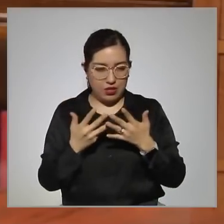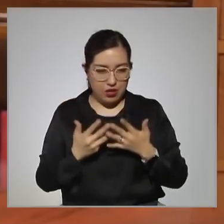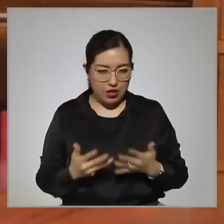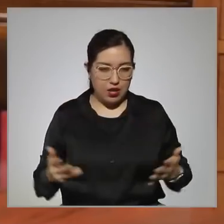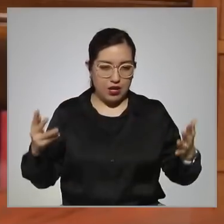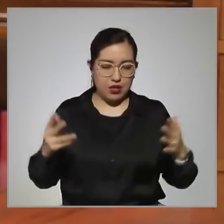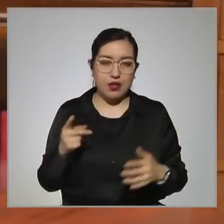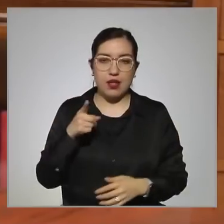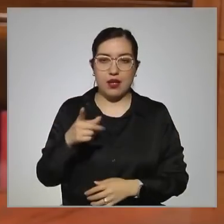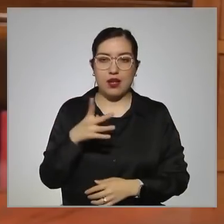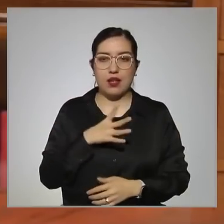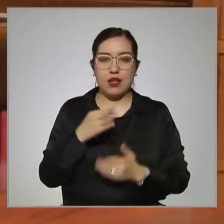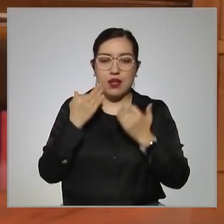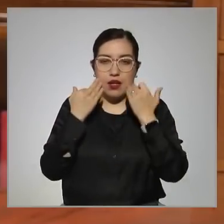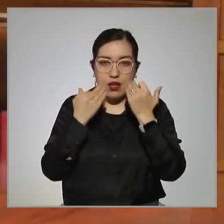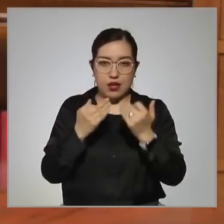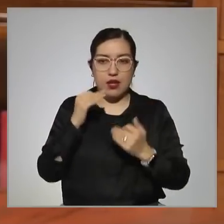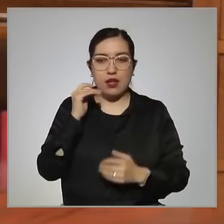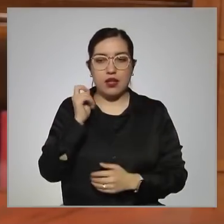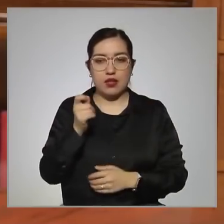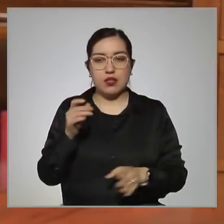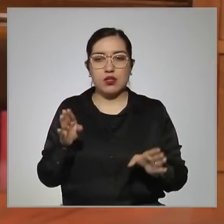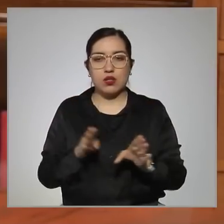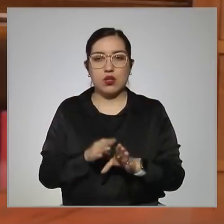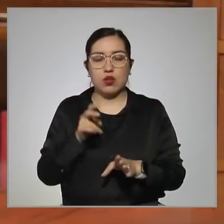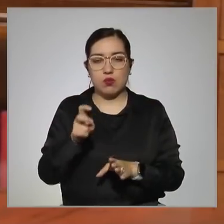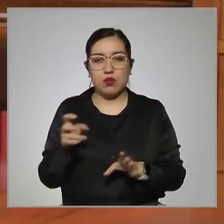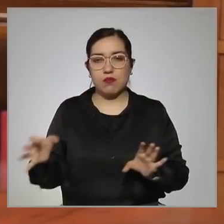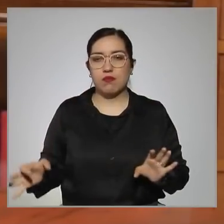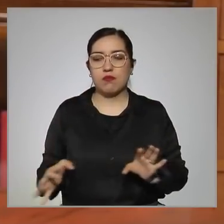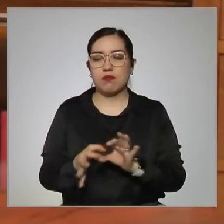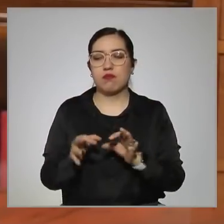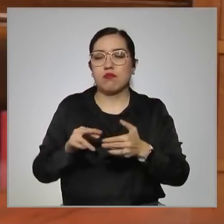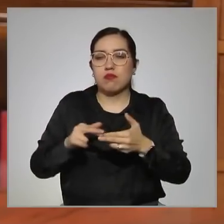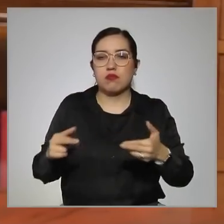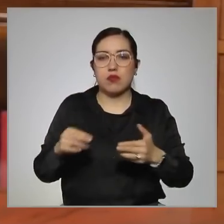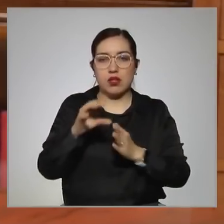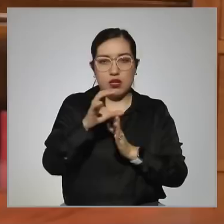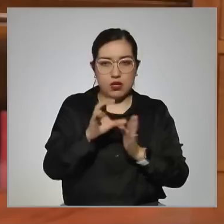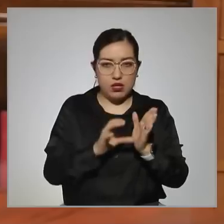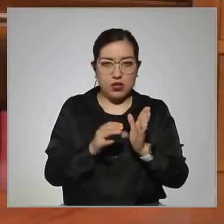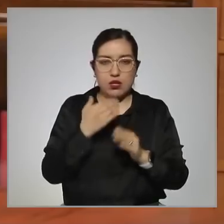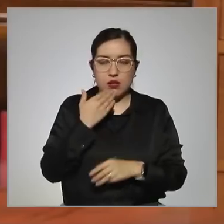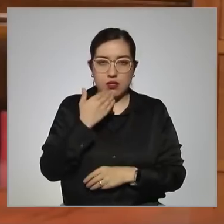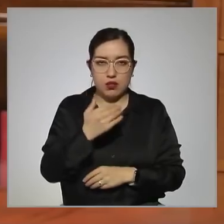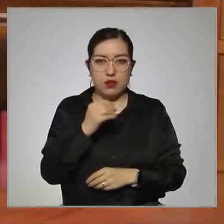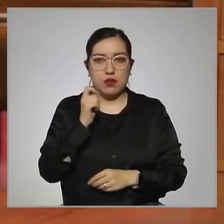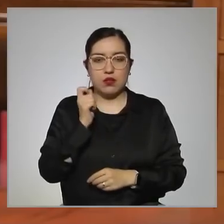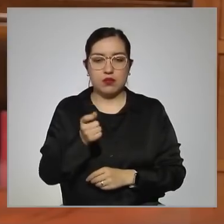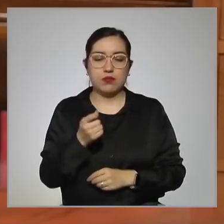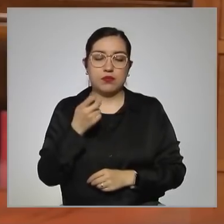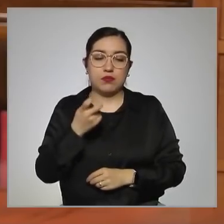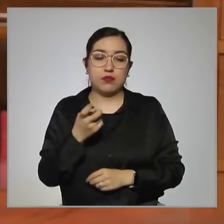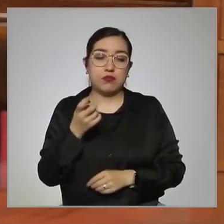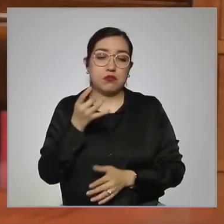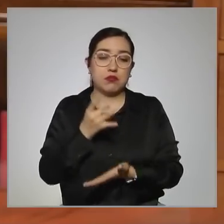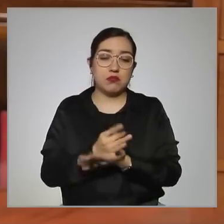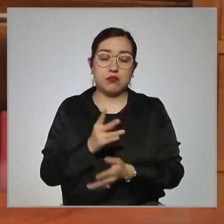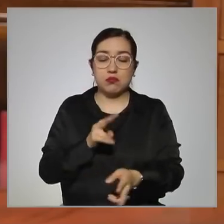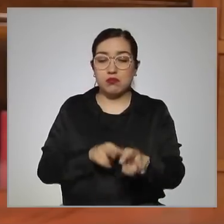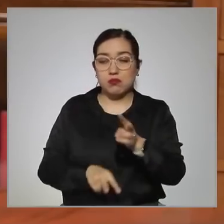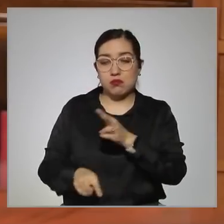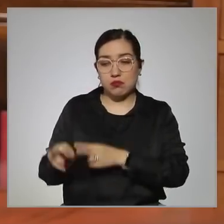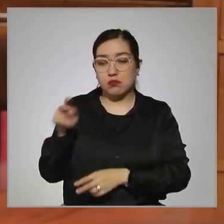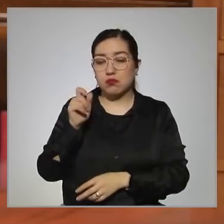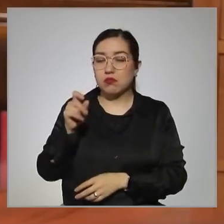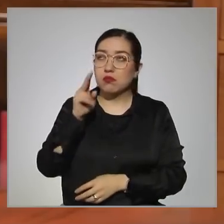hay una evidencia de esta corrección del calendario. Entonces, simplemente observando